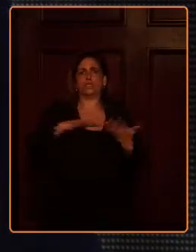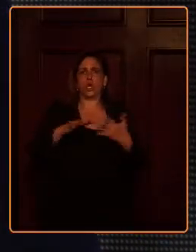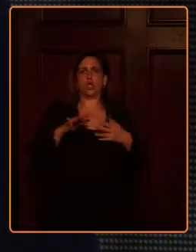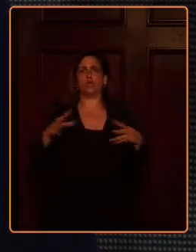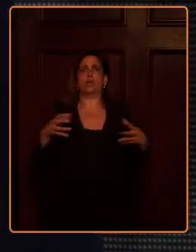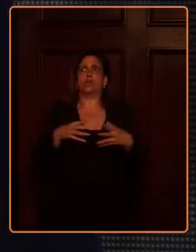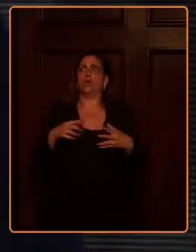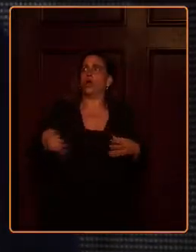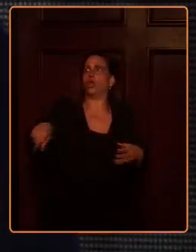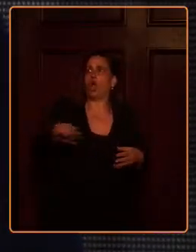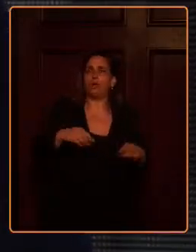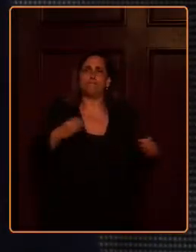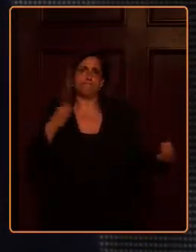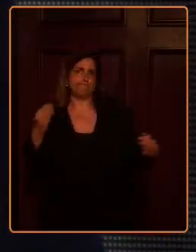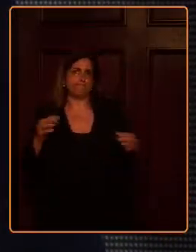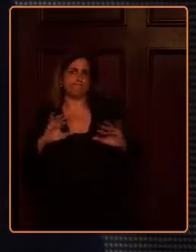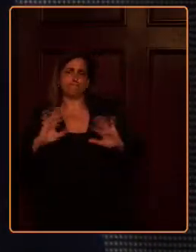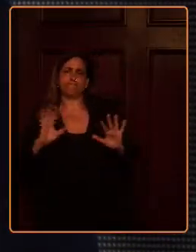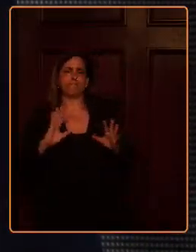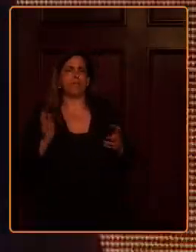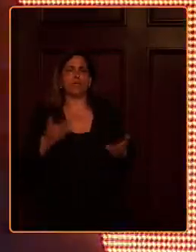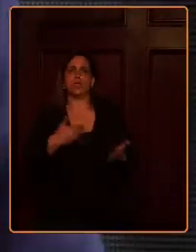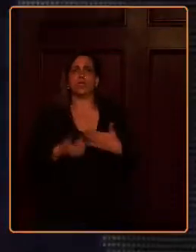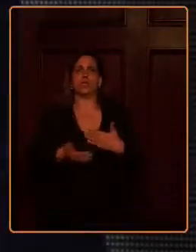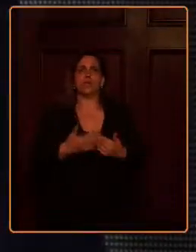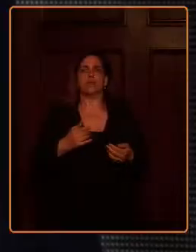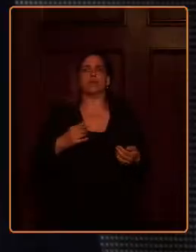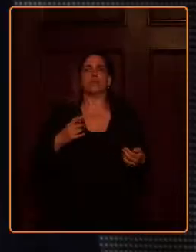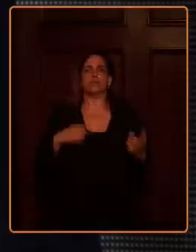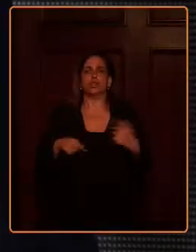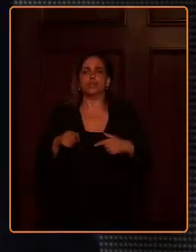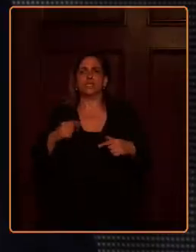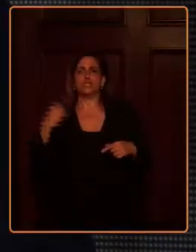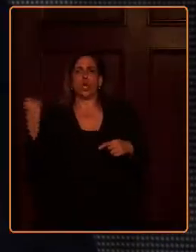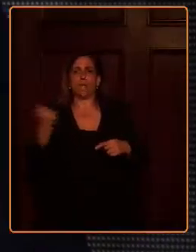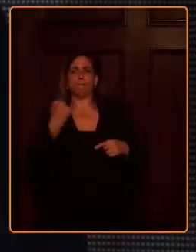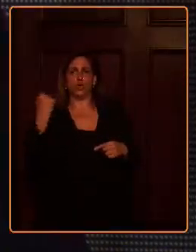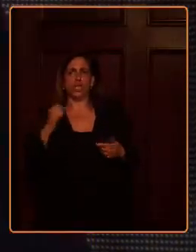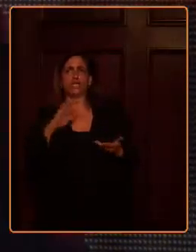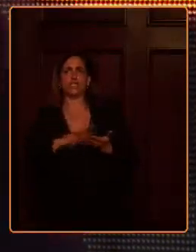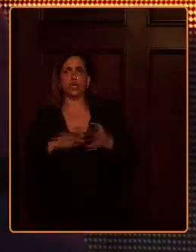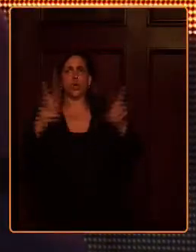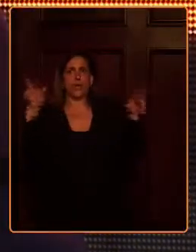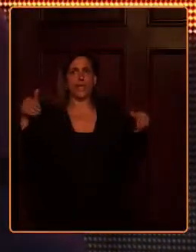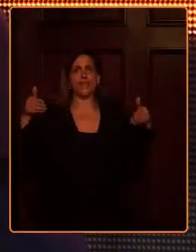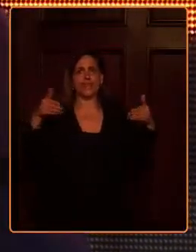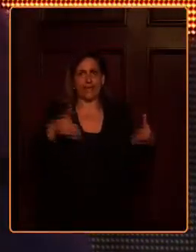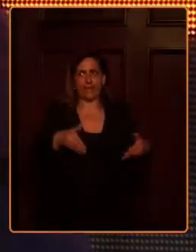económicas, sociales que le toquen vivir por esas circunstancias de la vida.